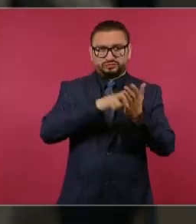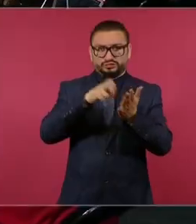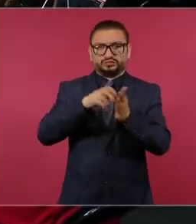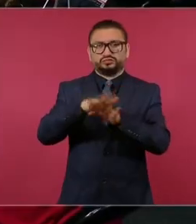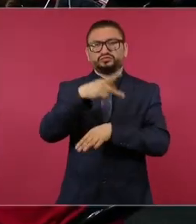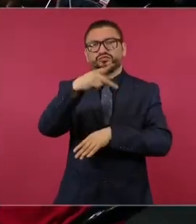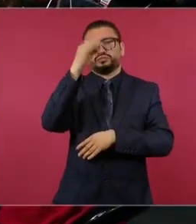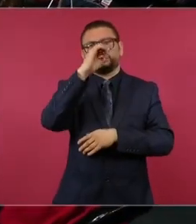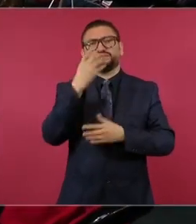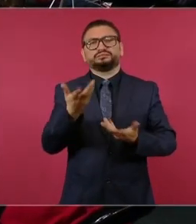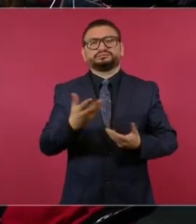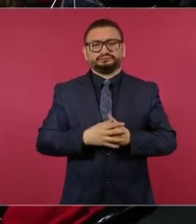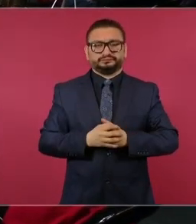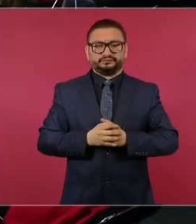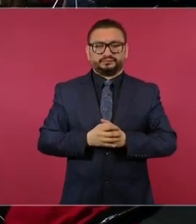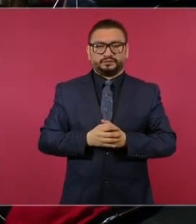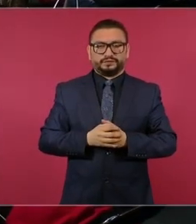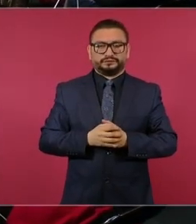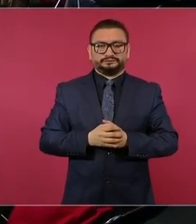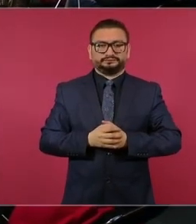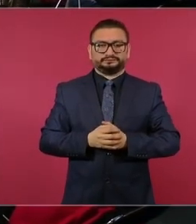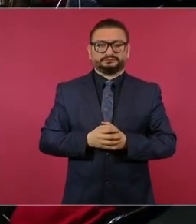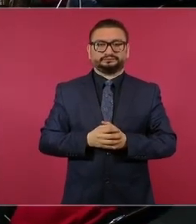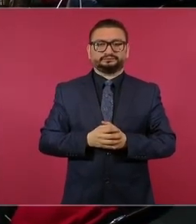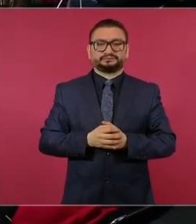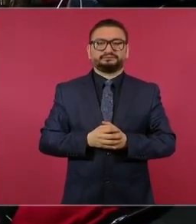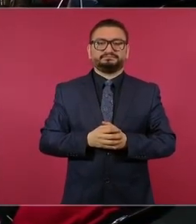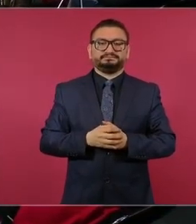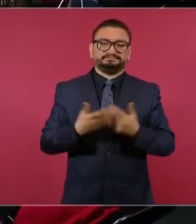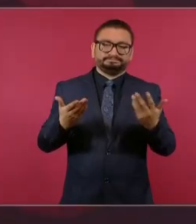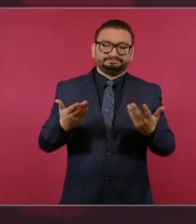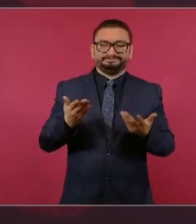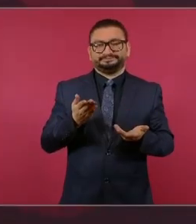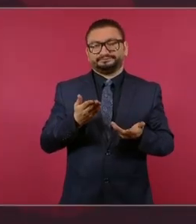opina? Bueno, primero